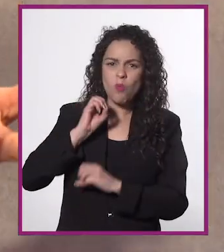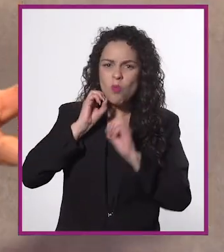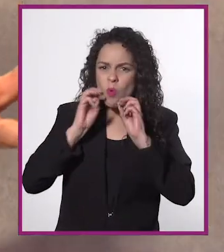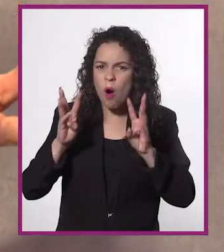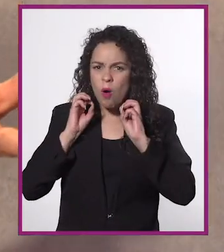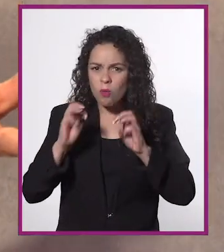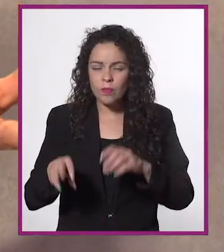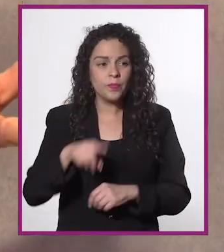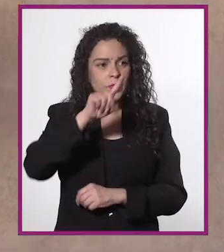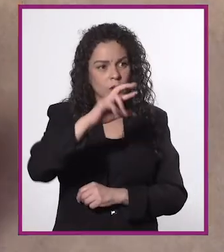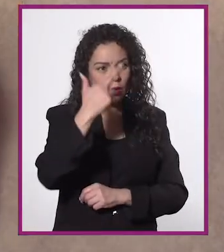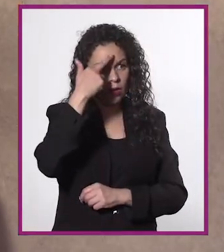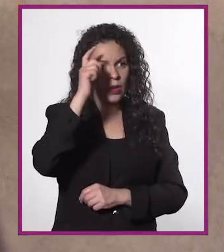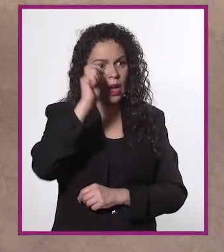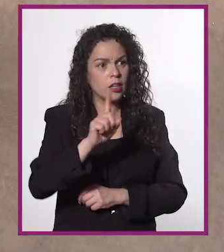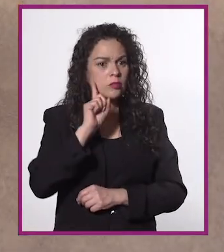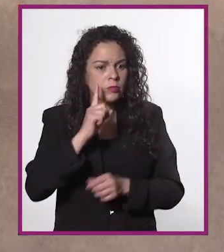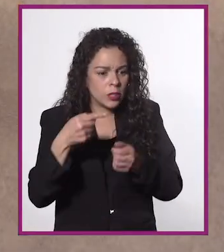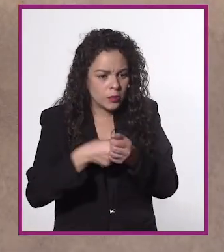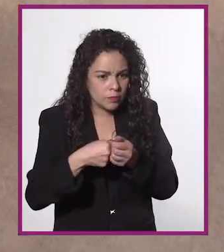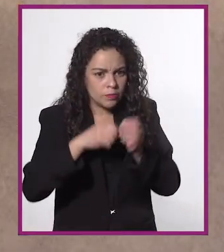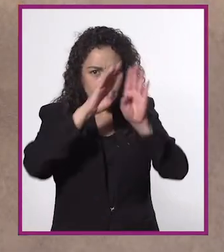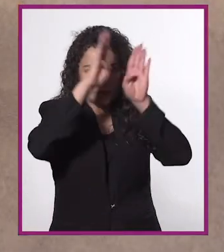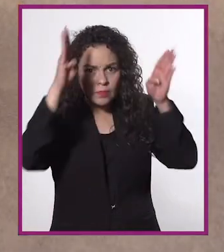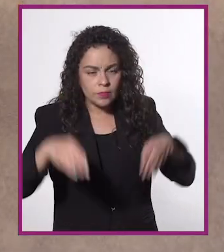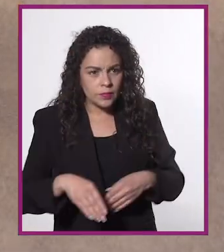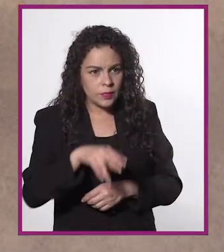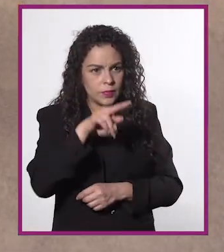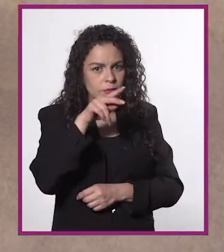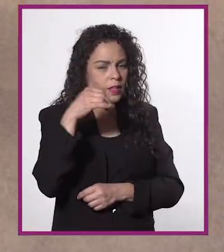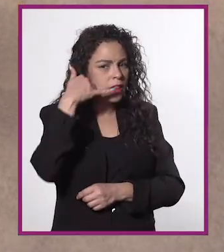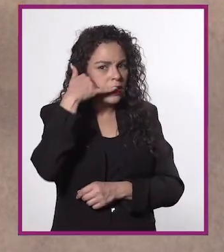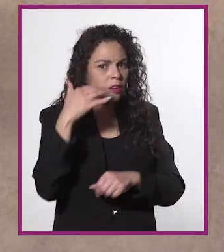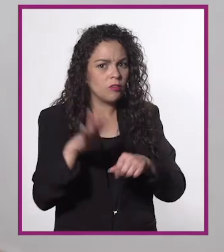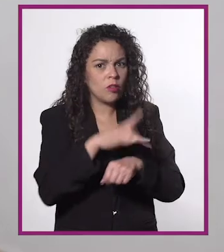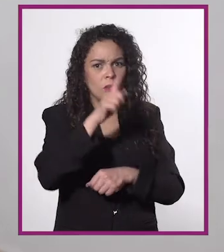escondida en la cabina telefónica cuando atacan los pájaros en la película de Hitchcock?